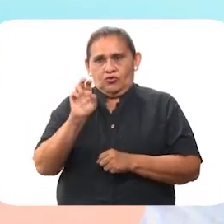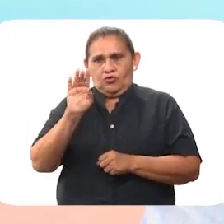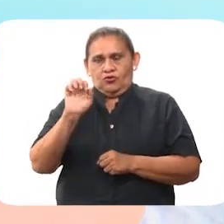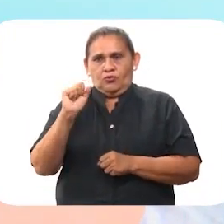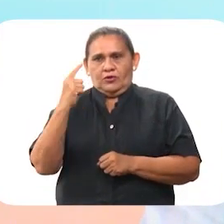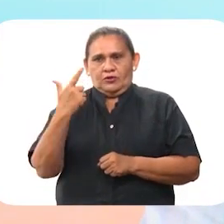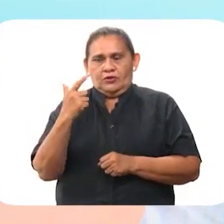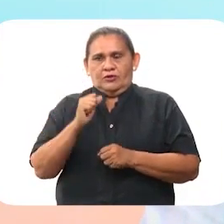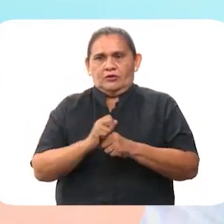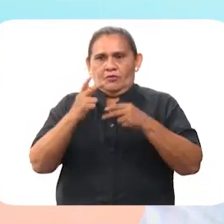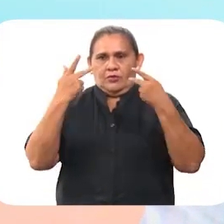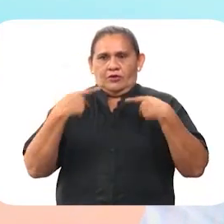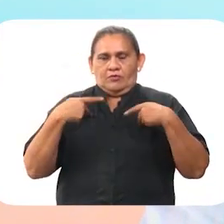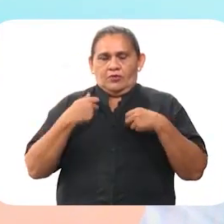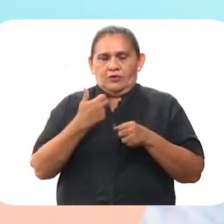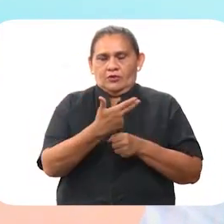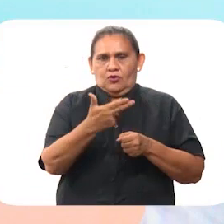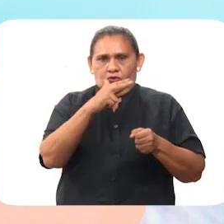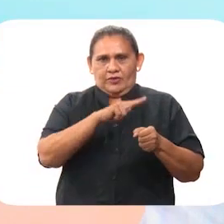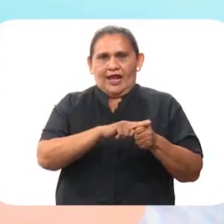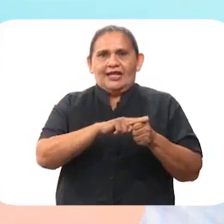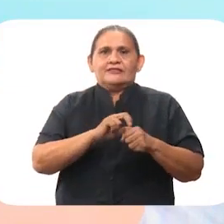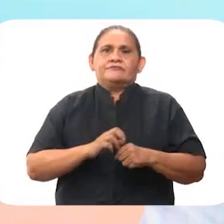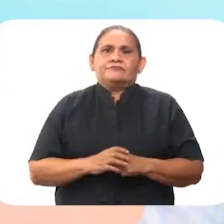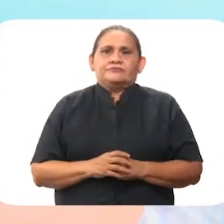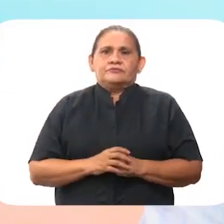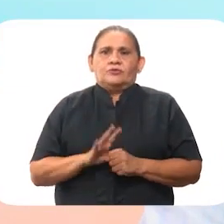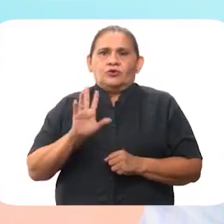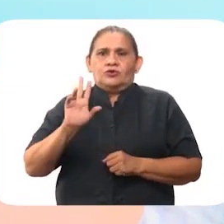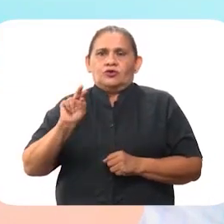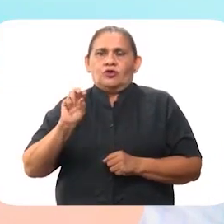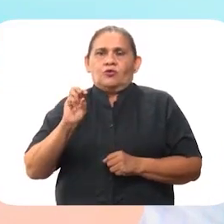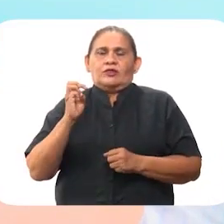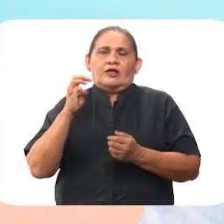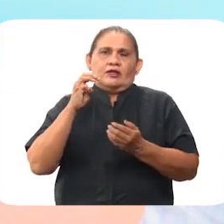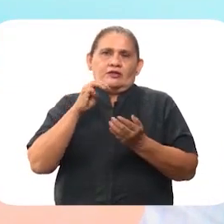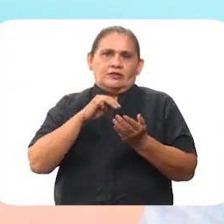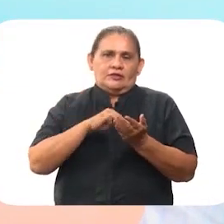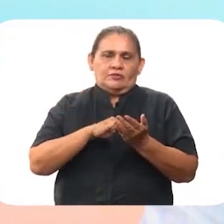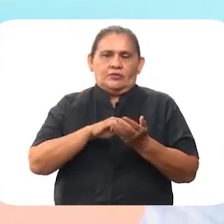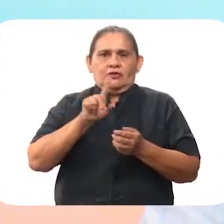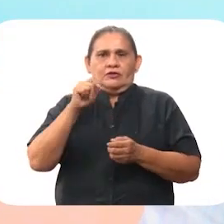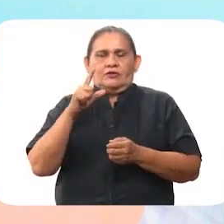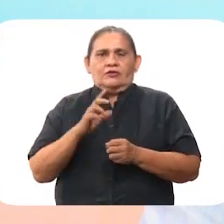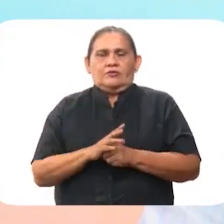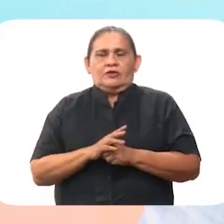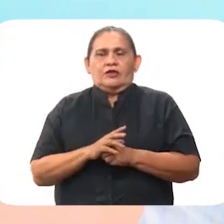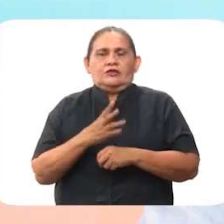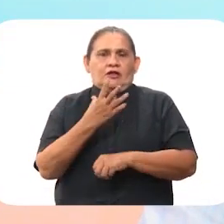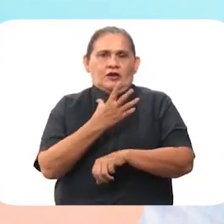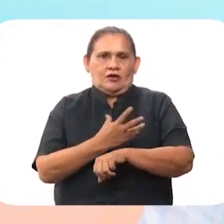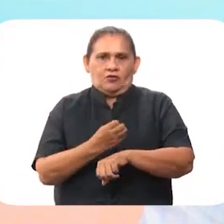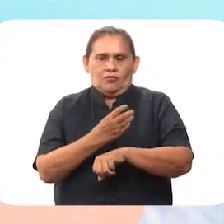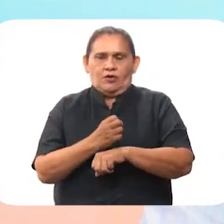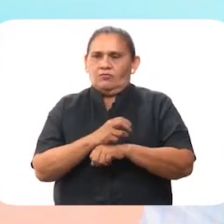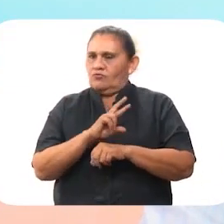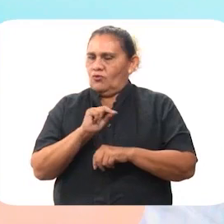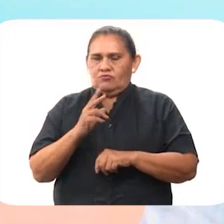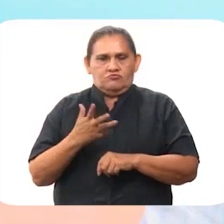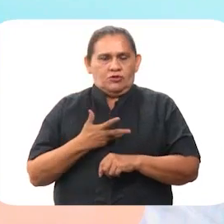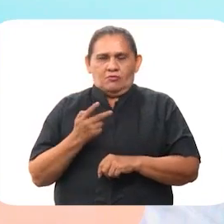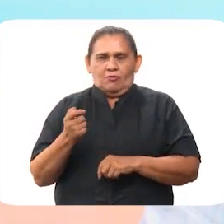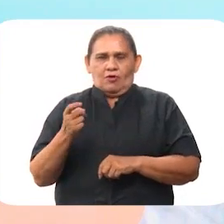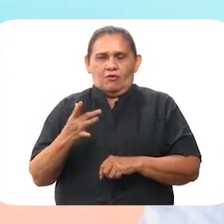53,286 max tokutok mishbalianti, matupak ekule kohanilo, letiobe 87%, echiltulak le mako tsokupakatio le